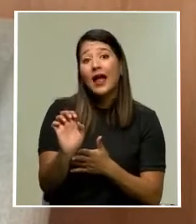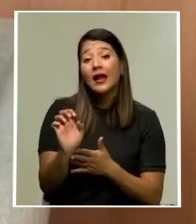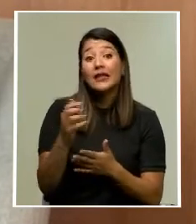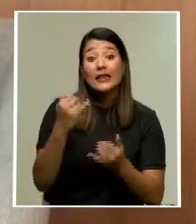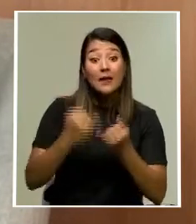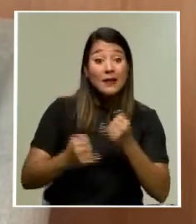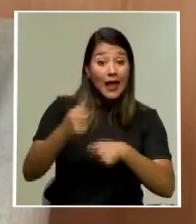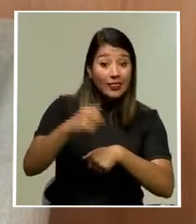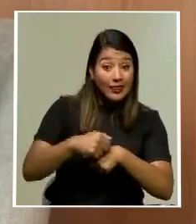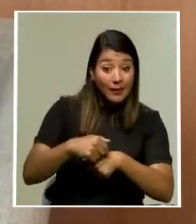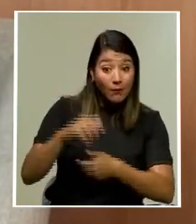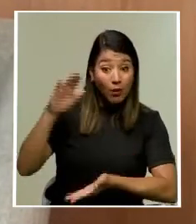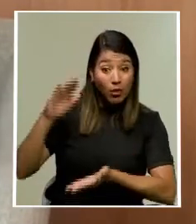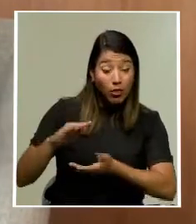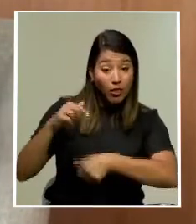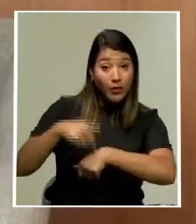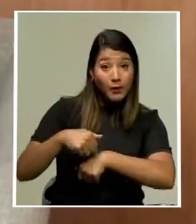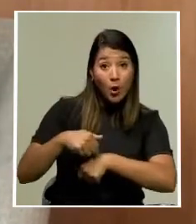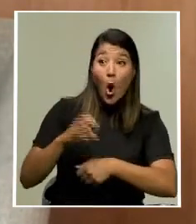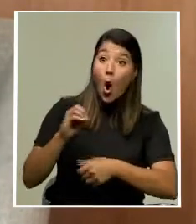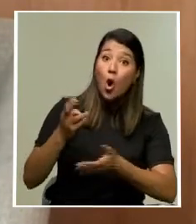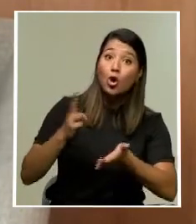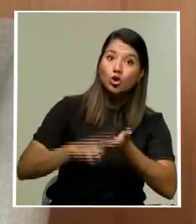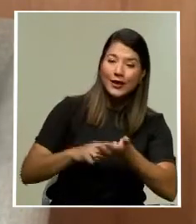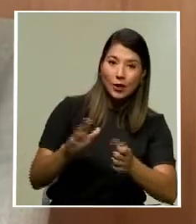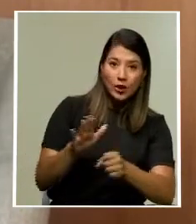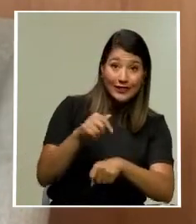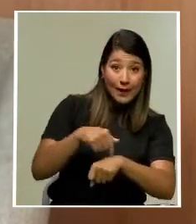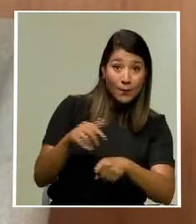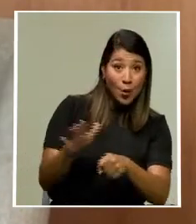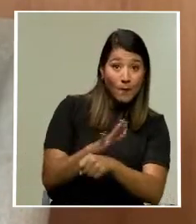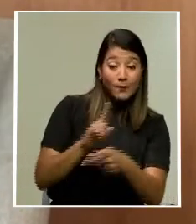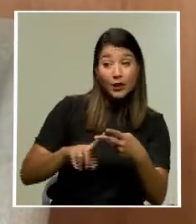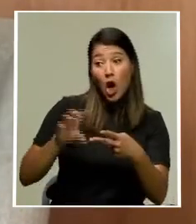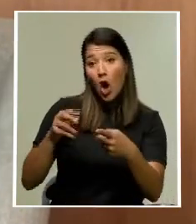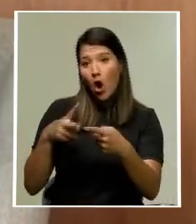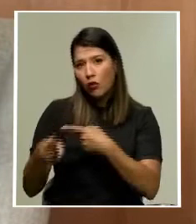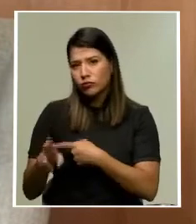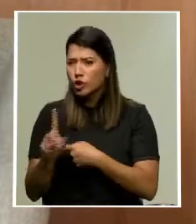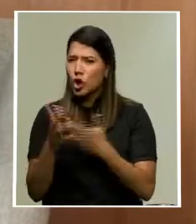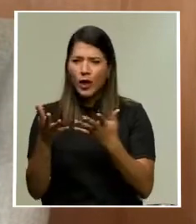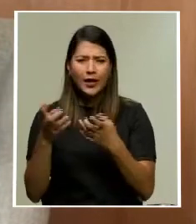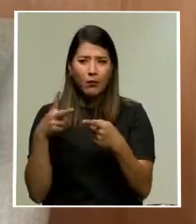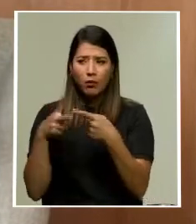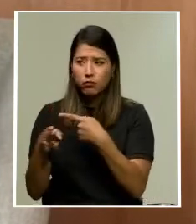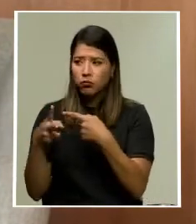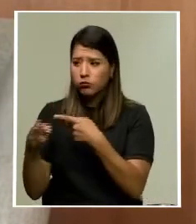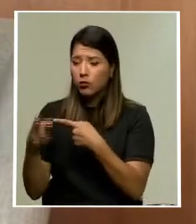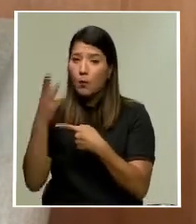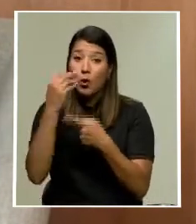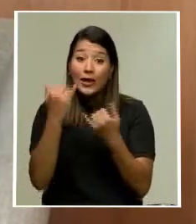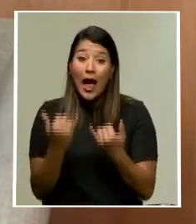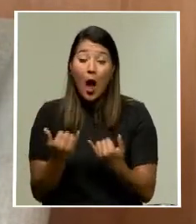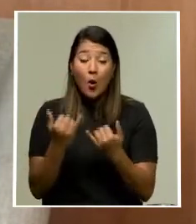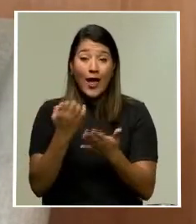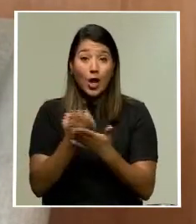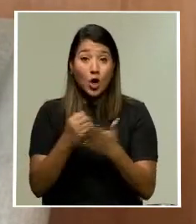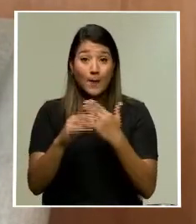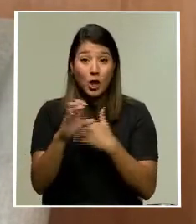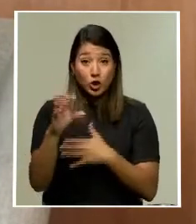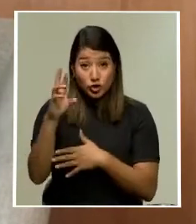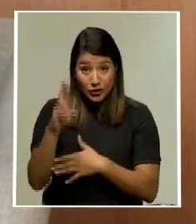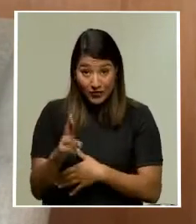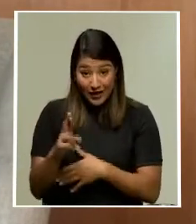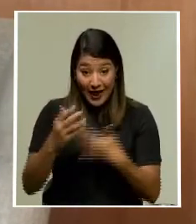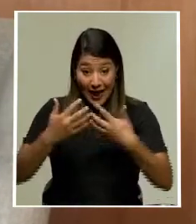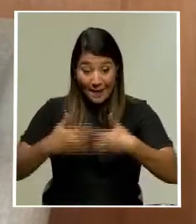desempleos y que las empresas no se vean obligadas a despedir personal en un momento de la economía en donde el sector